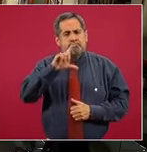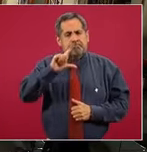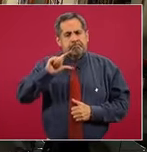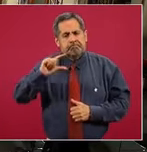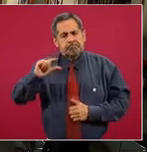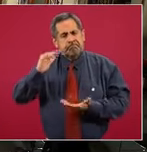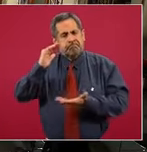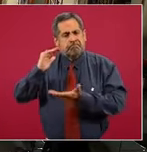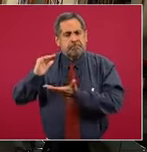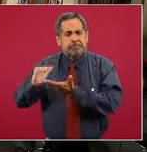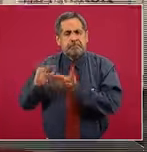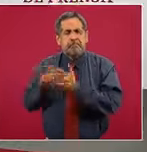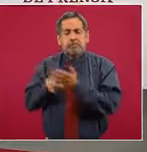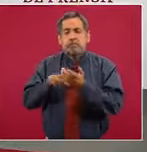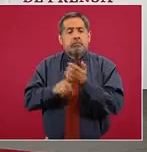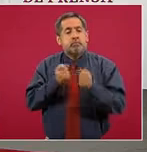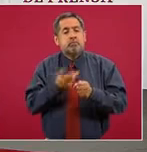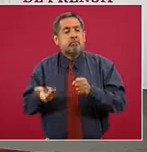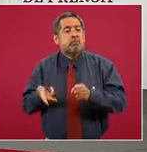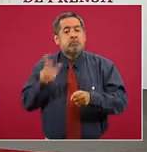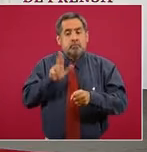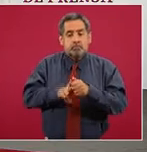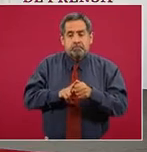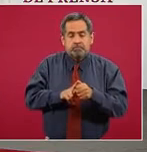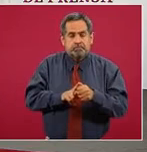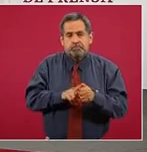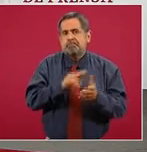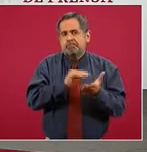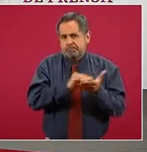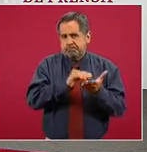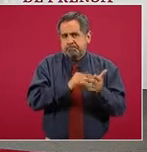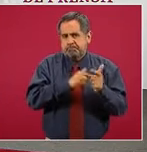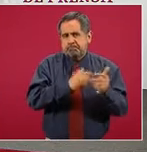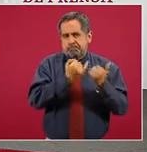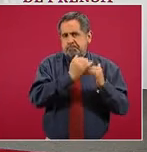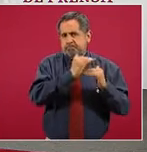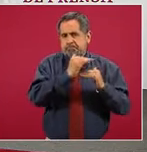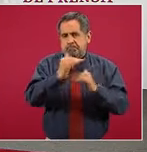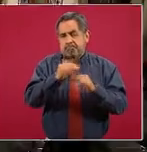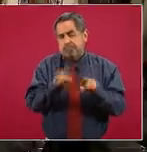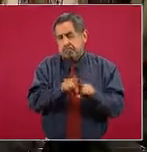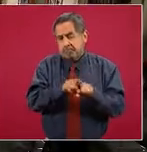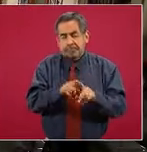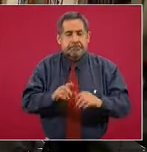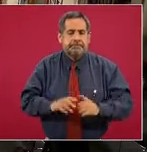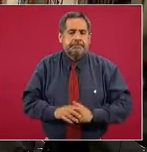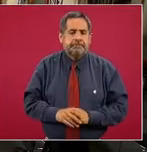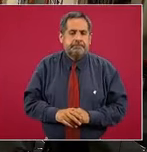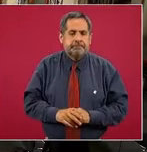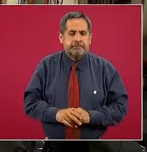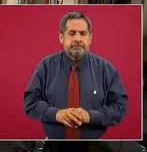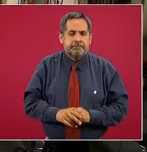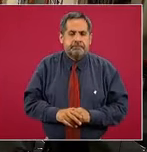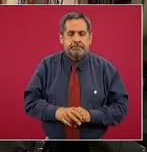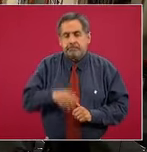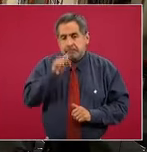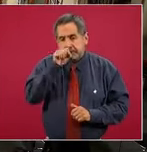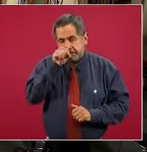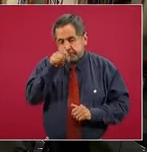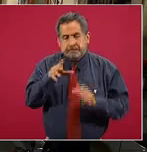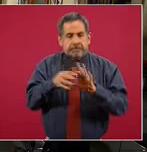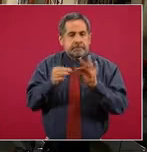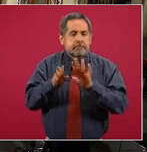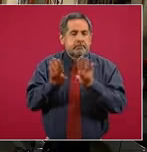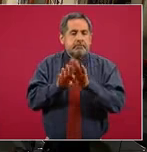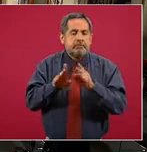parte de los hospitalizados no ha disminuido tanto. La siguiente, por favor. Y también lo hemos dividido por